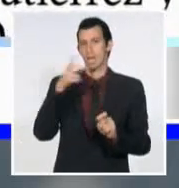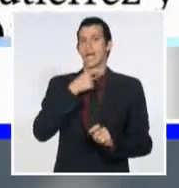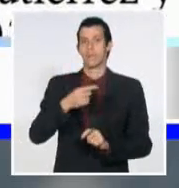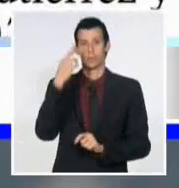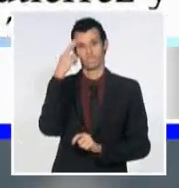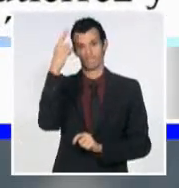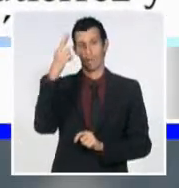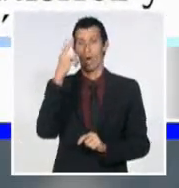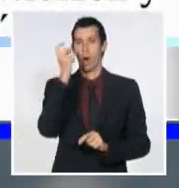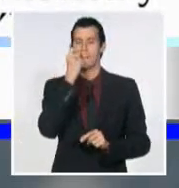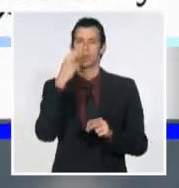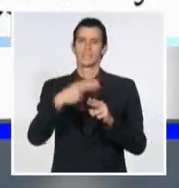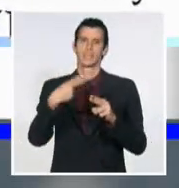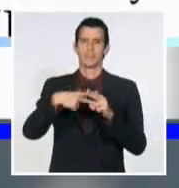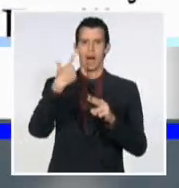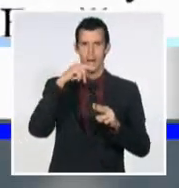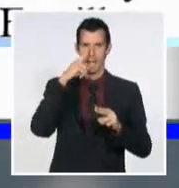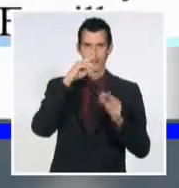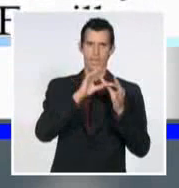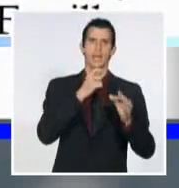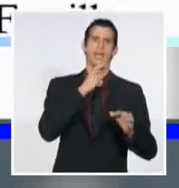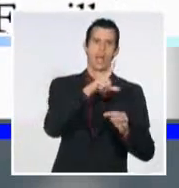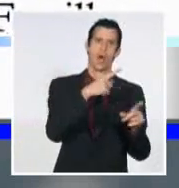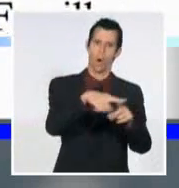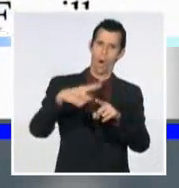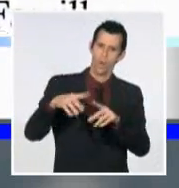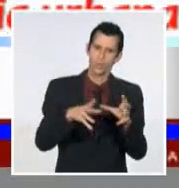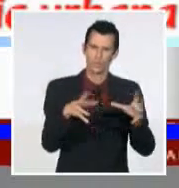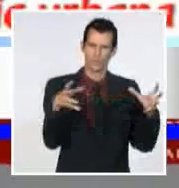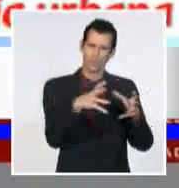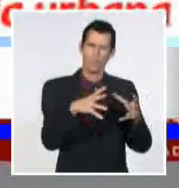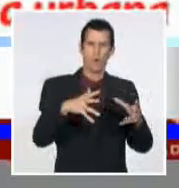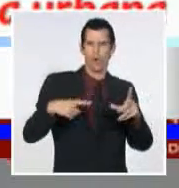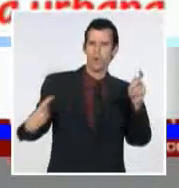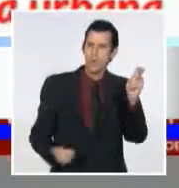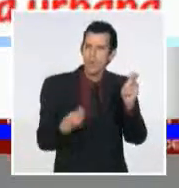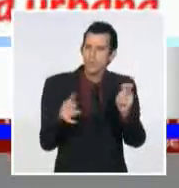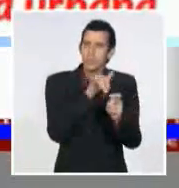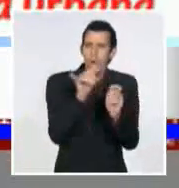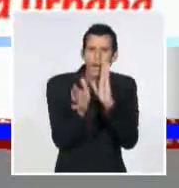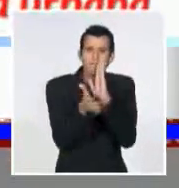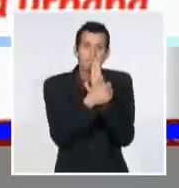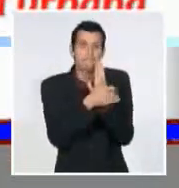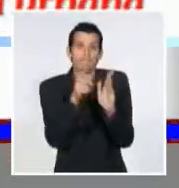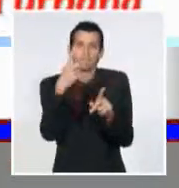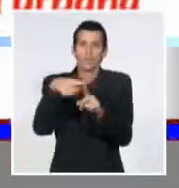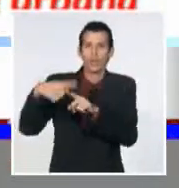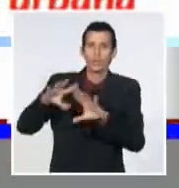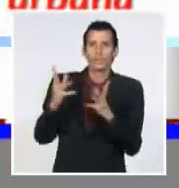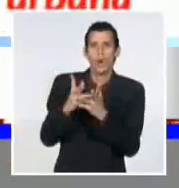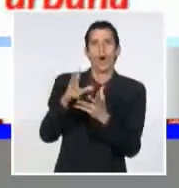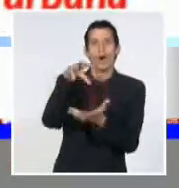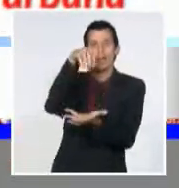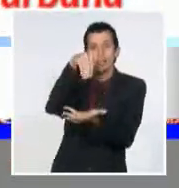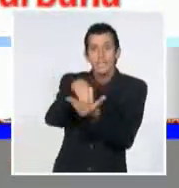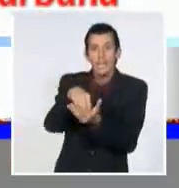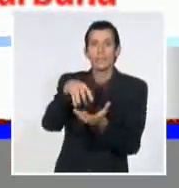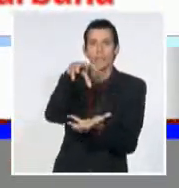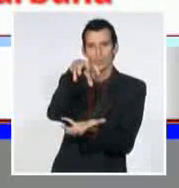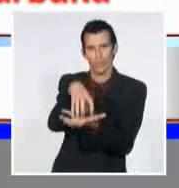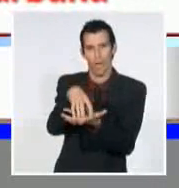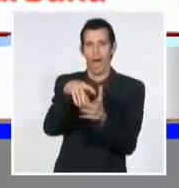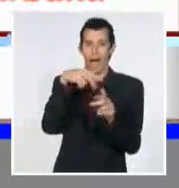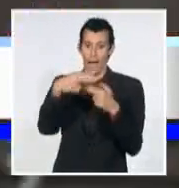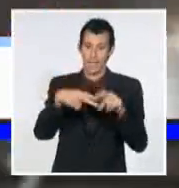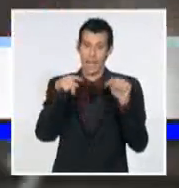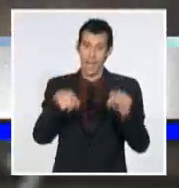y sus compañeros, así como a Norma Porras y al resto de los combatientes clandestinos que participaron en el hecho. Morales Ojeda resaltó